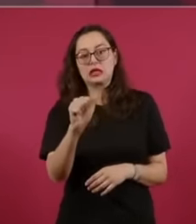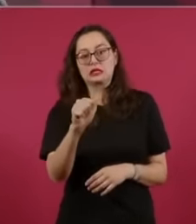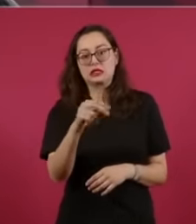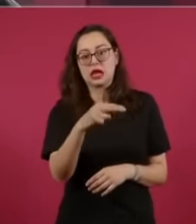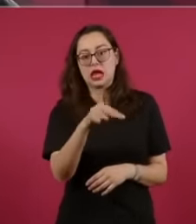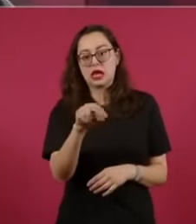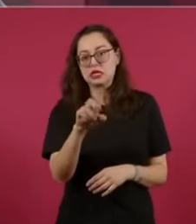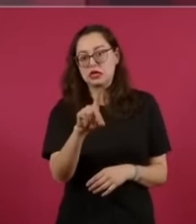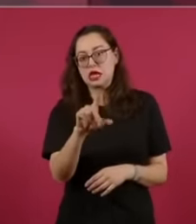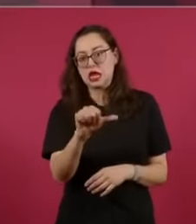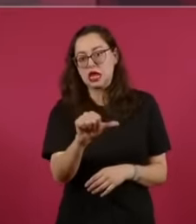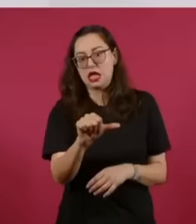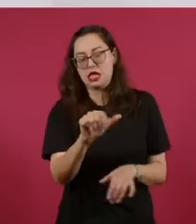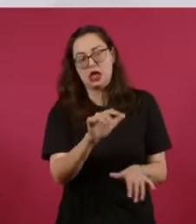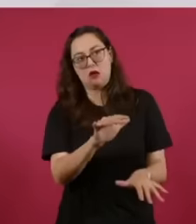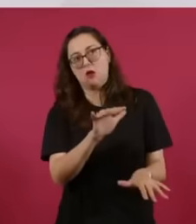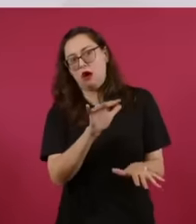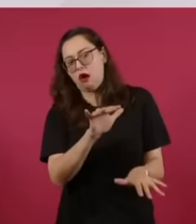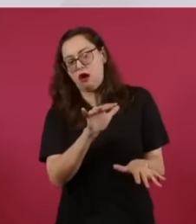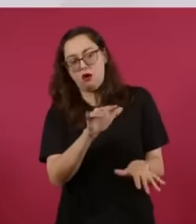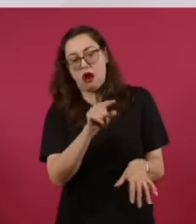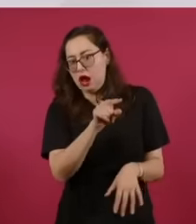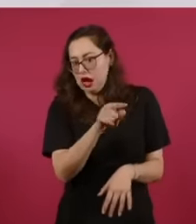no podían saber qué estaba pasando en México,